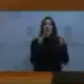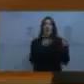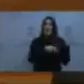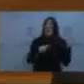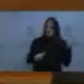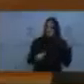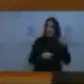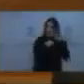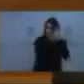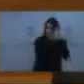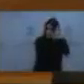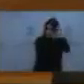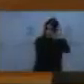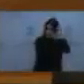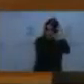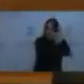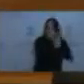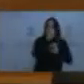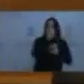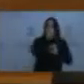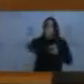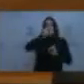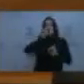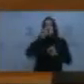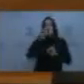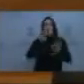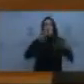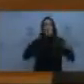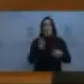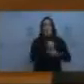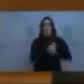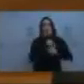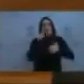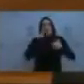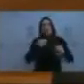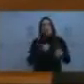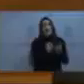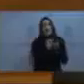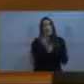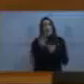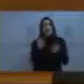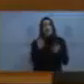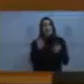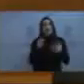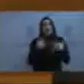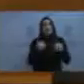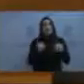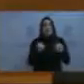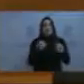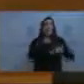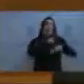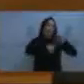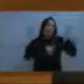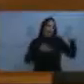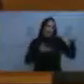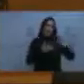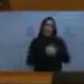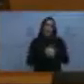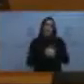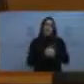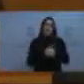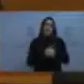decreto, Ley de Cantabria 7/2006, de 15 de junio, de garantías de tiempos máximos de respuesta en la atención sanitaria especializada en el